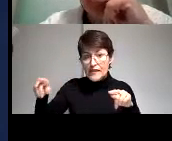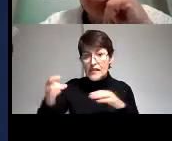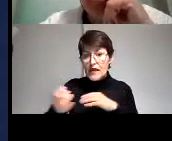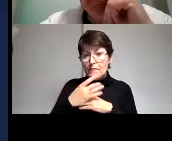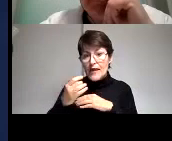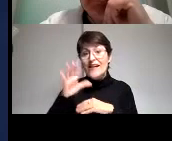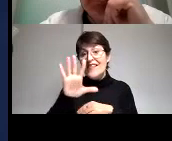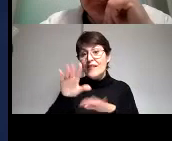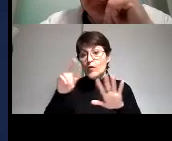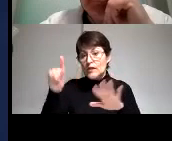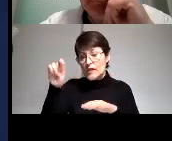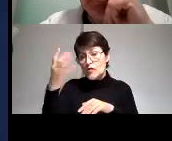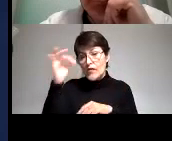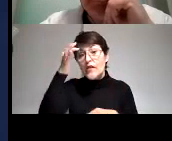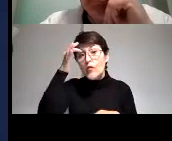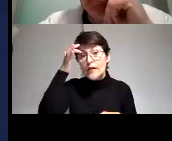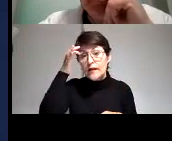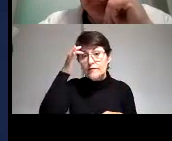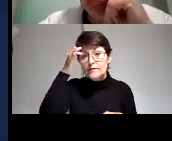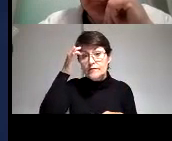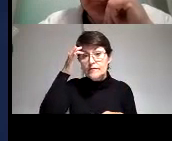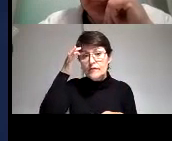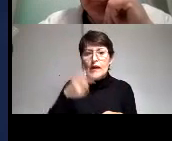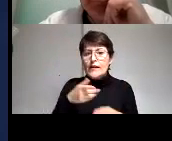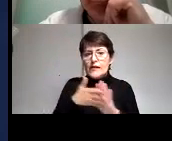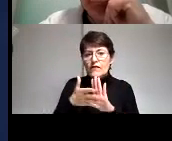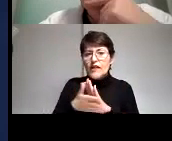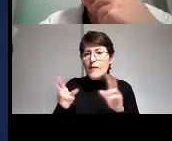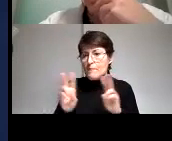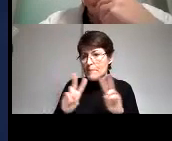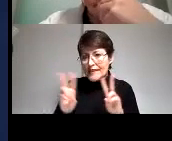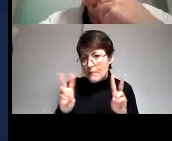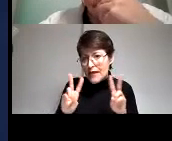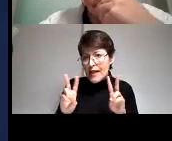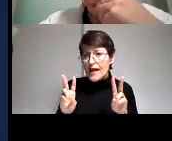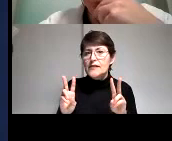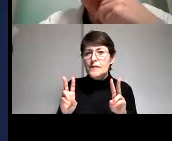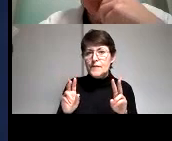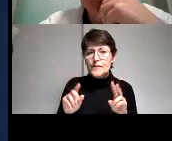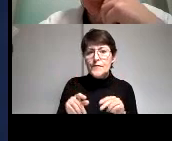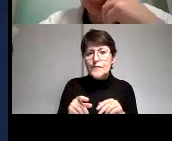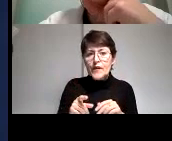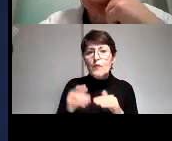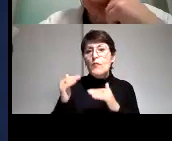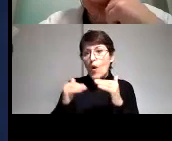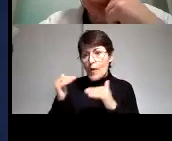de 56,50 euros. Vitaminas, para otro producto como el ProBalance para